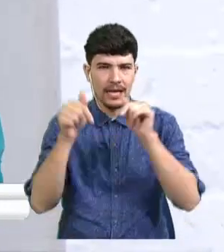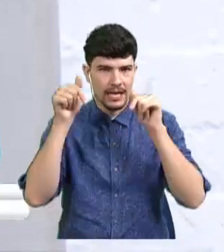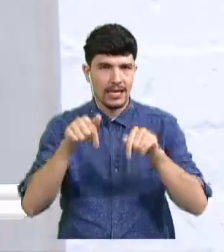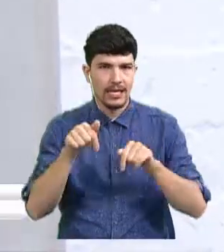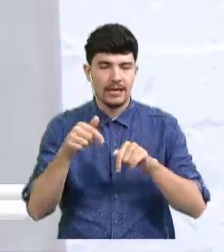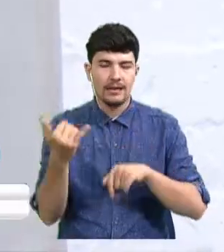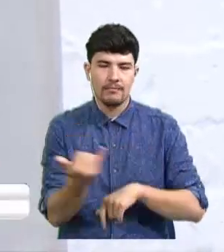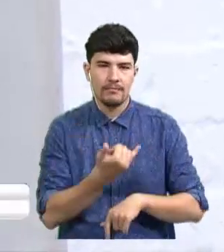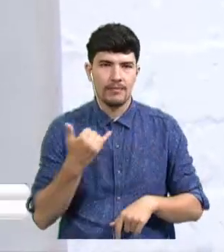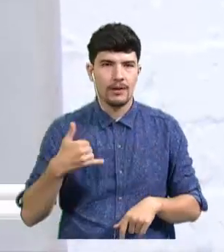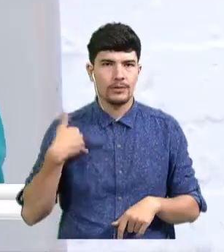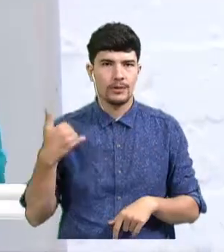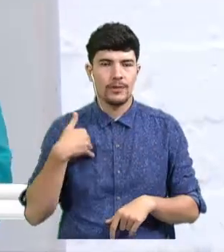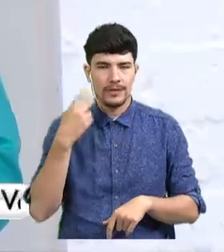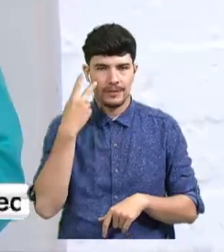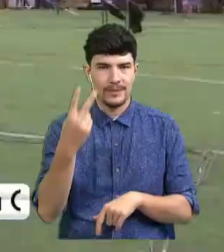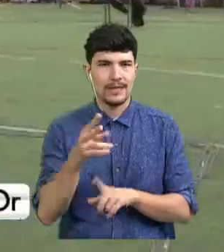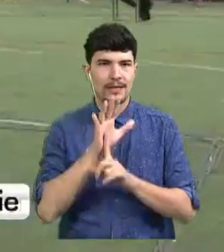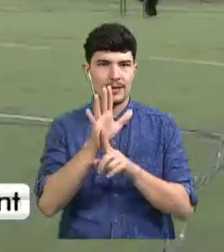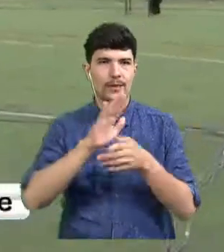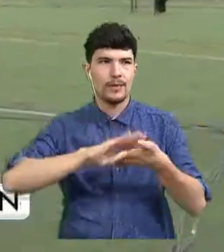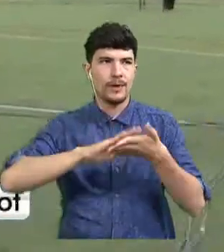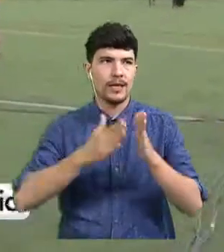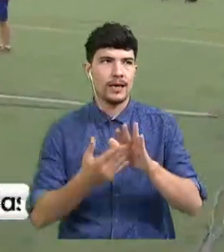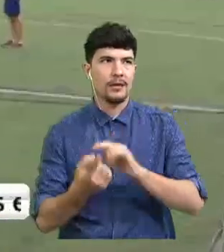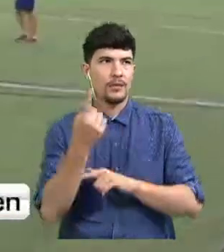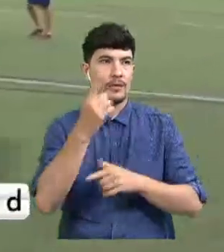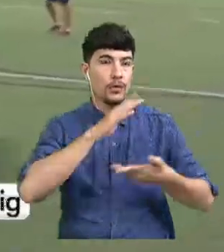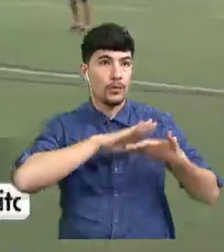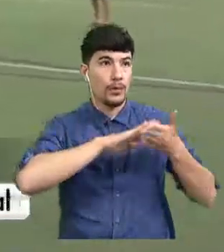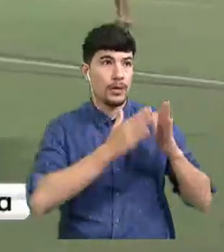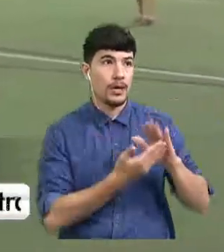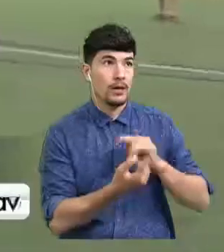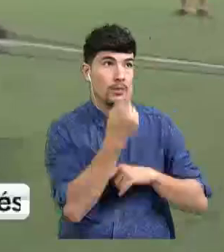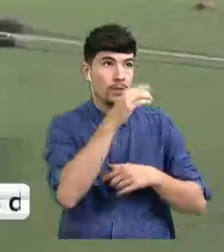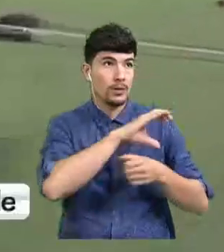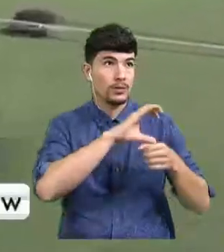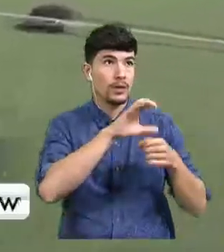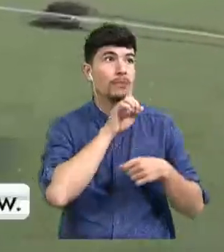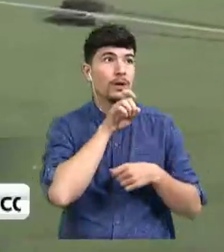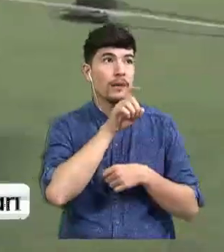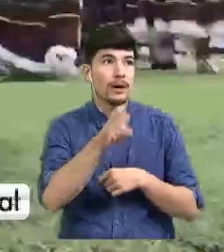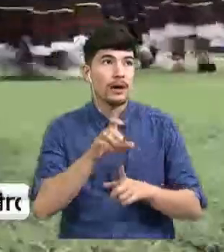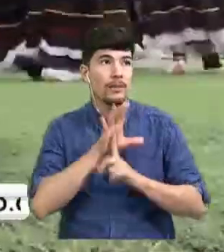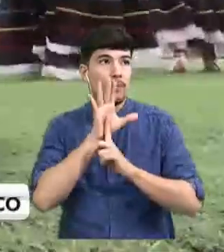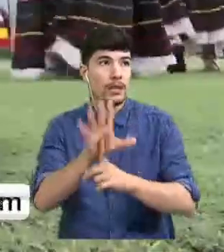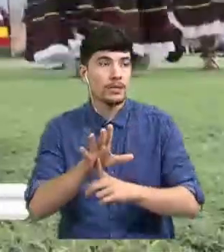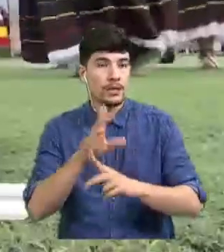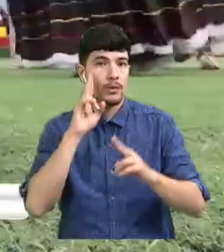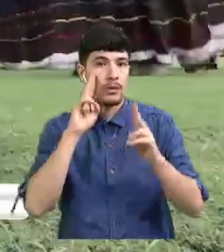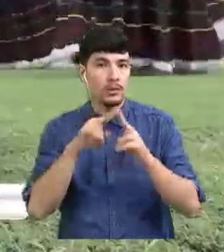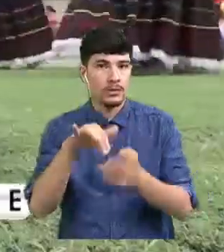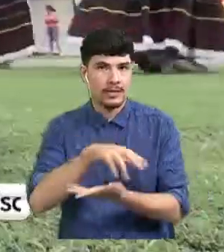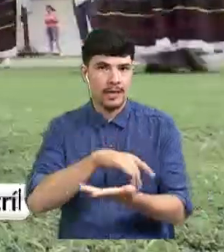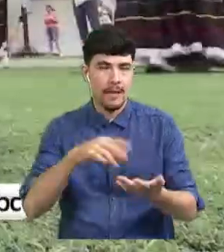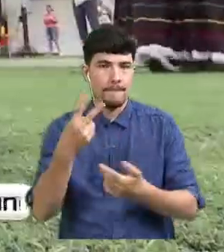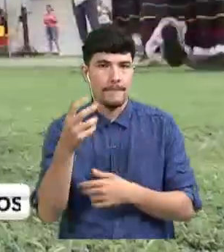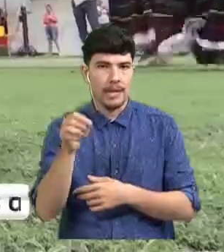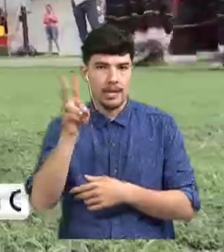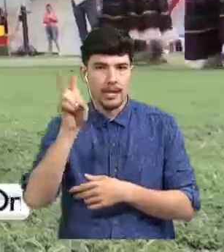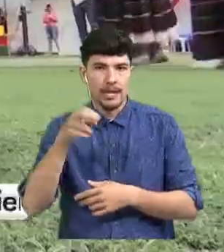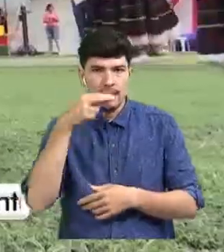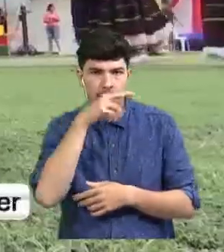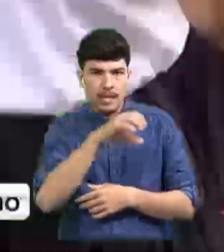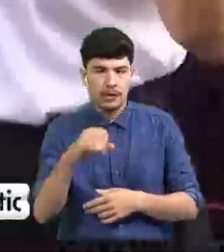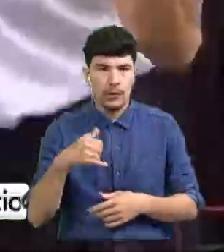los jóvenes de la Comuna 1. A la Comuna 1 de la ciudad de Bucaramanga llega Expedición Santander 2017, donde